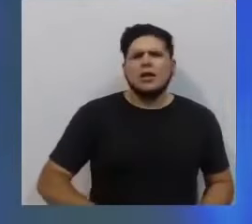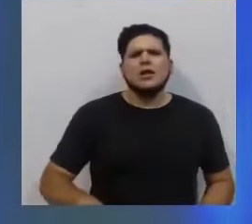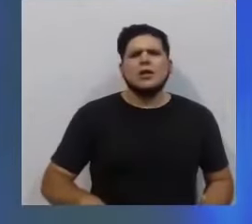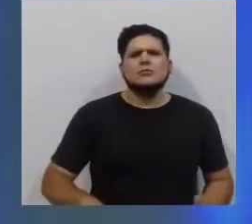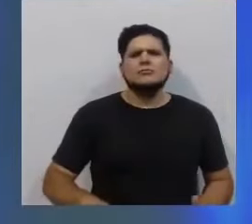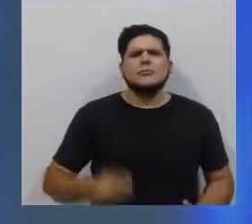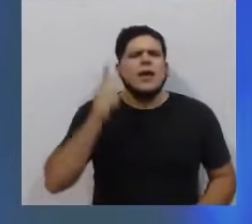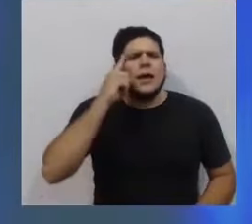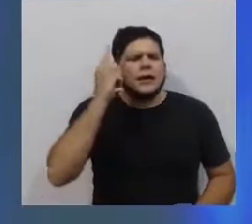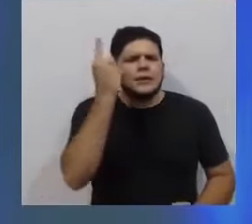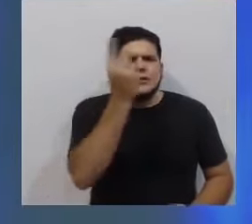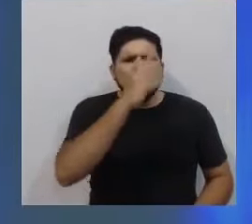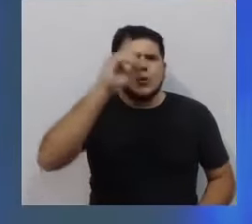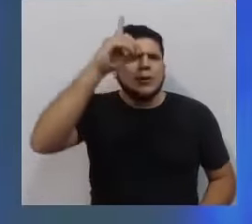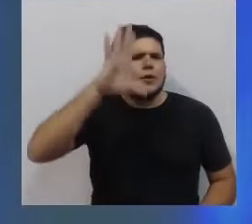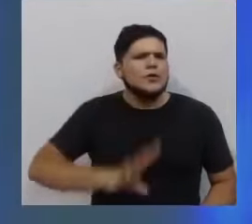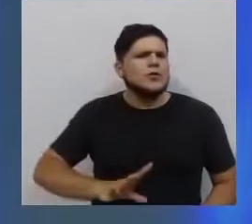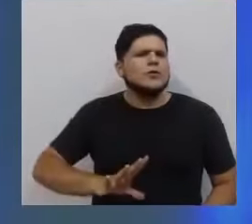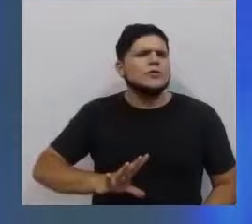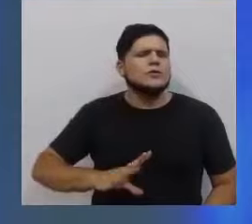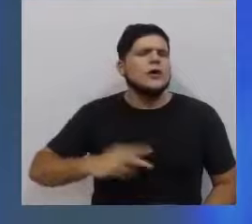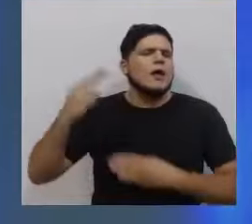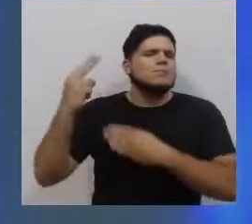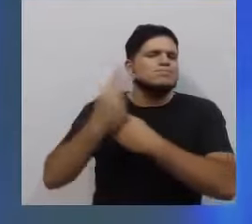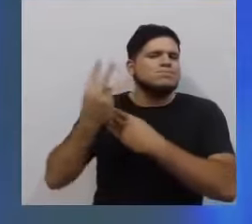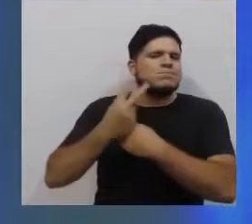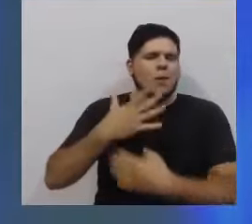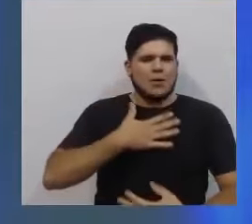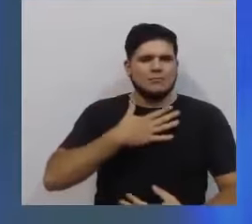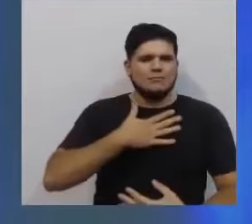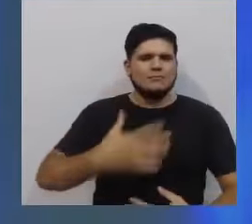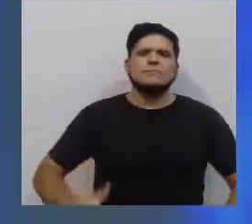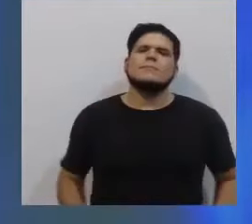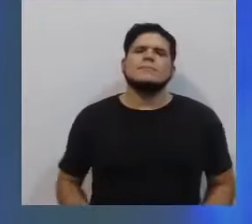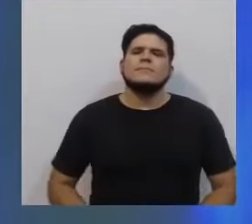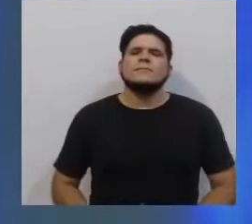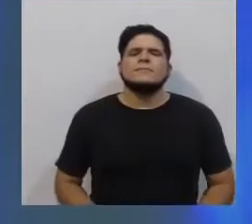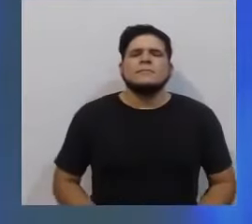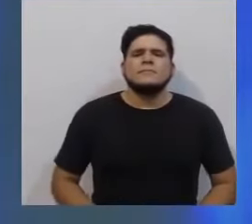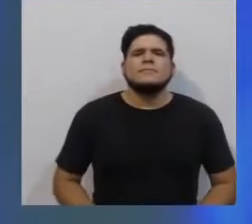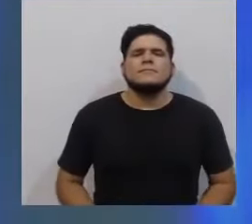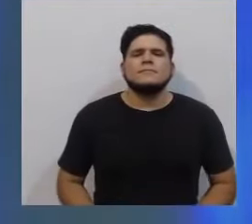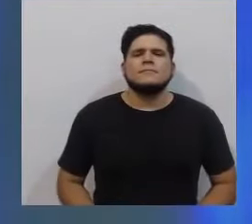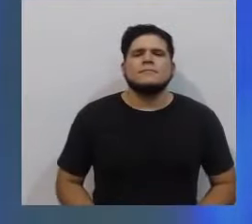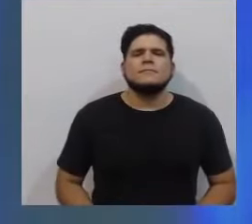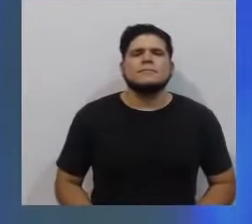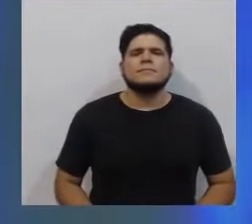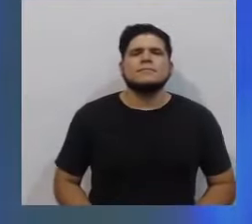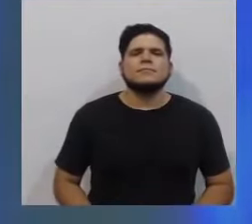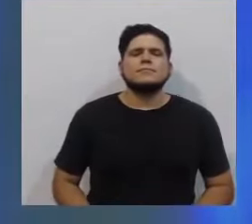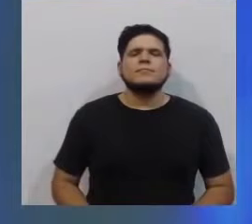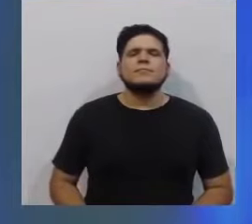bendición de dios diga señor el día de hoy es el día que me regalas los